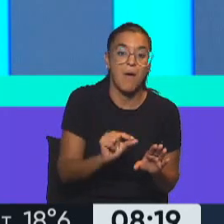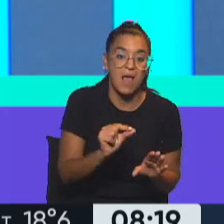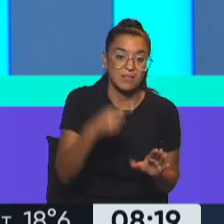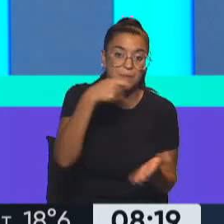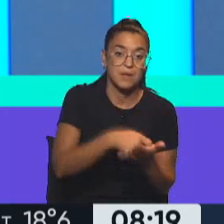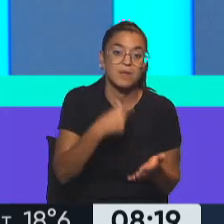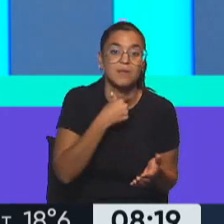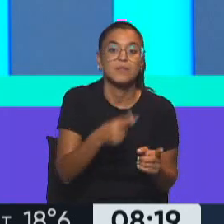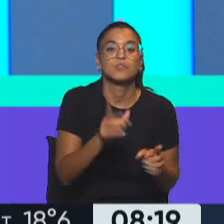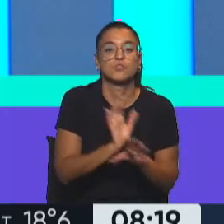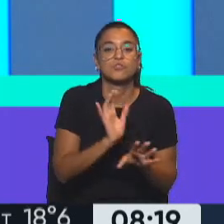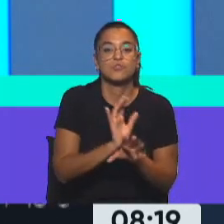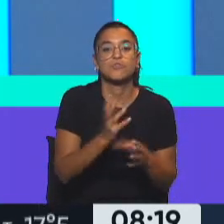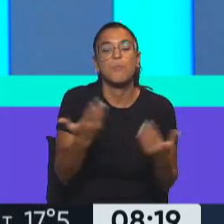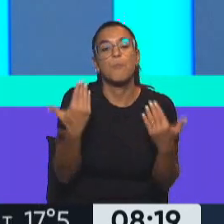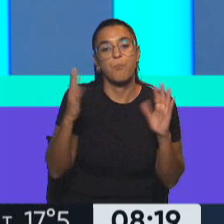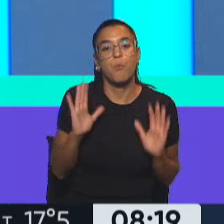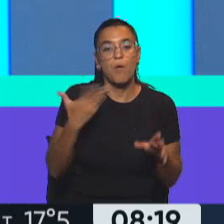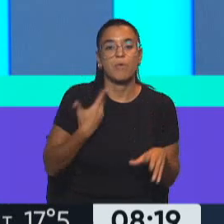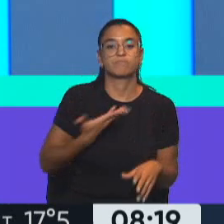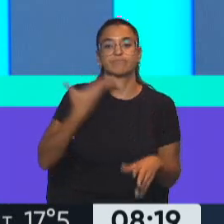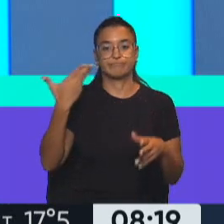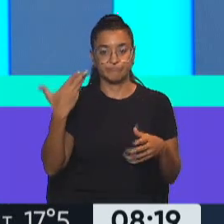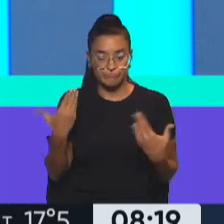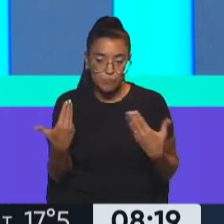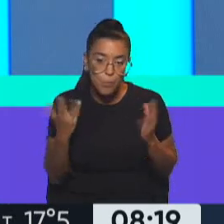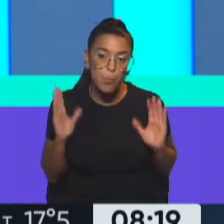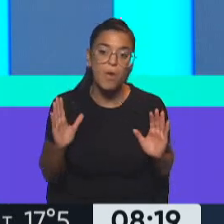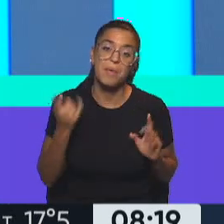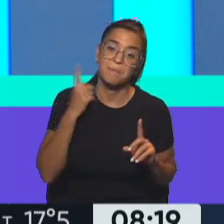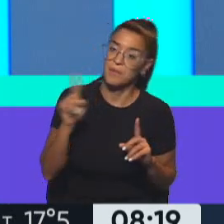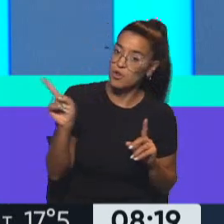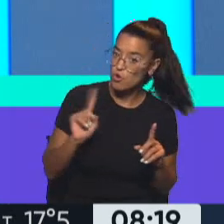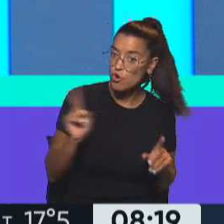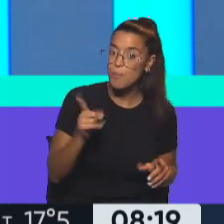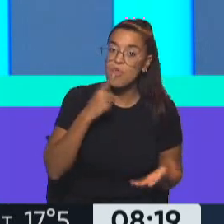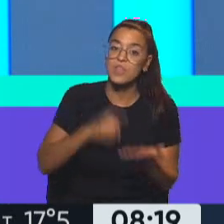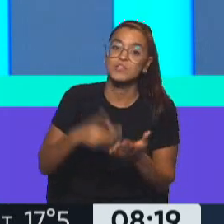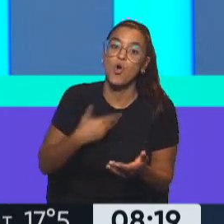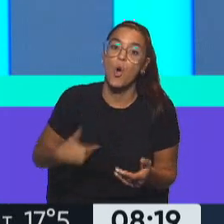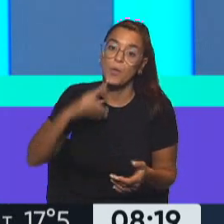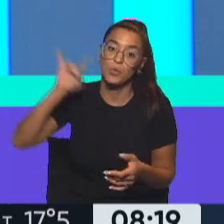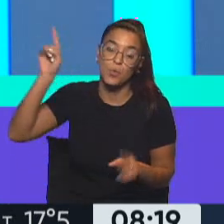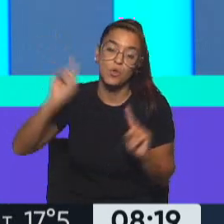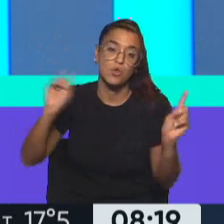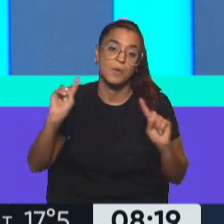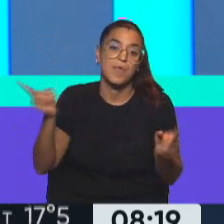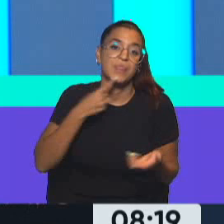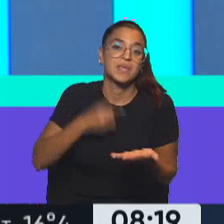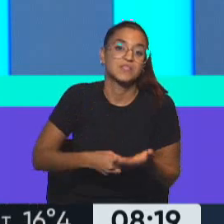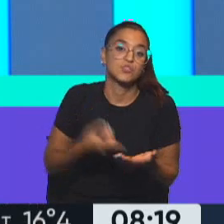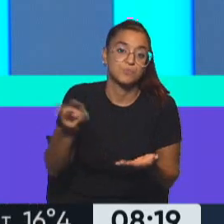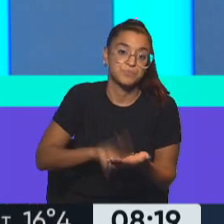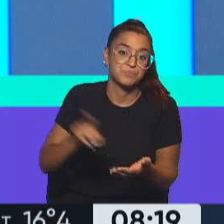Entonces, indirectamente pueden sentir algún rezago de esta medida, pero no por una decisión del gobierno nacional, sino en realidad por la decisión,